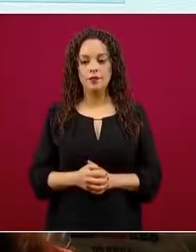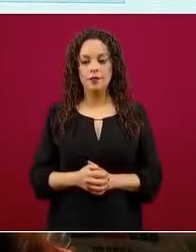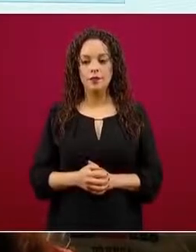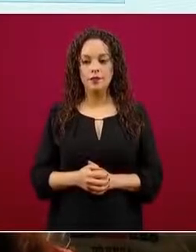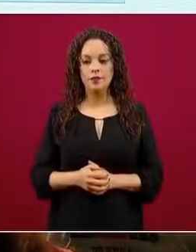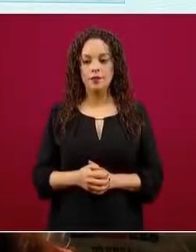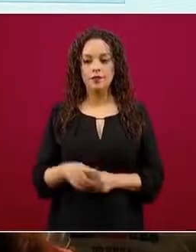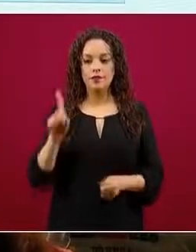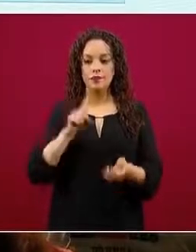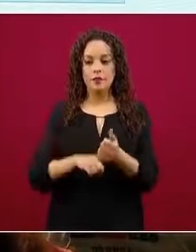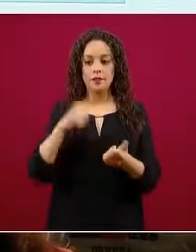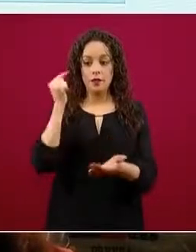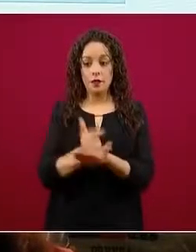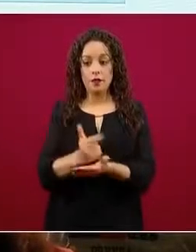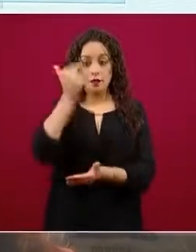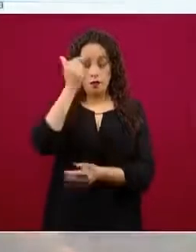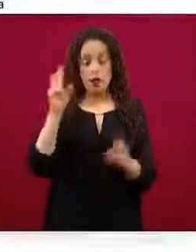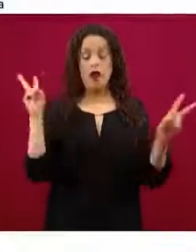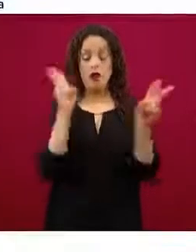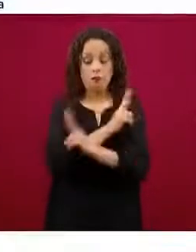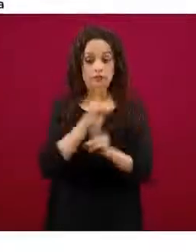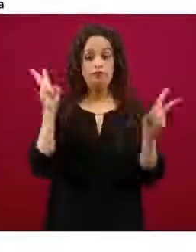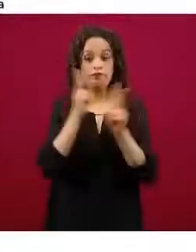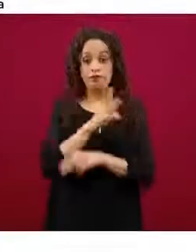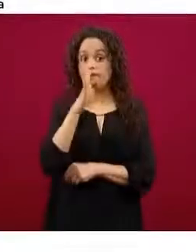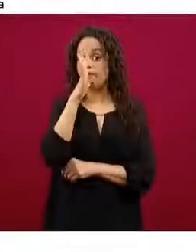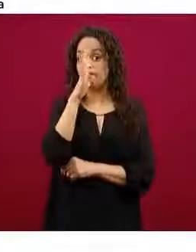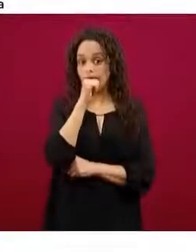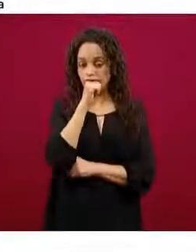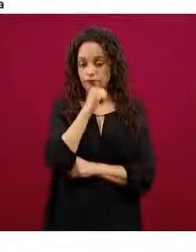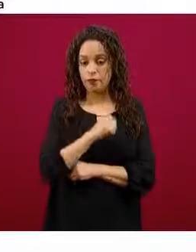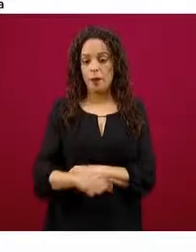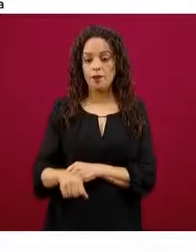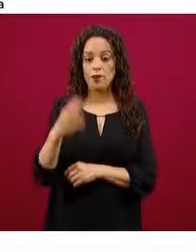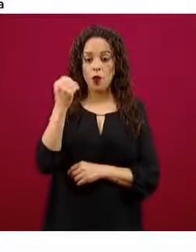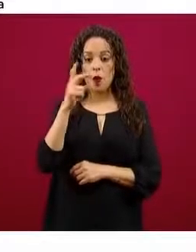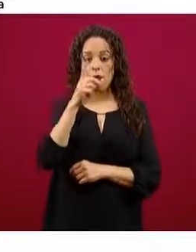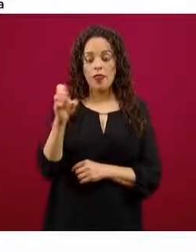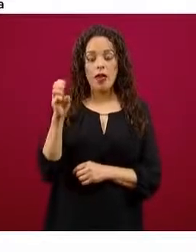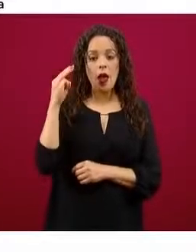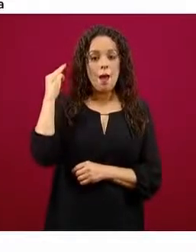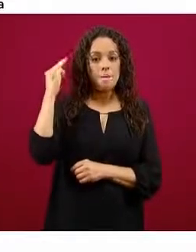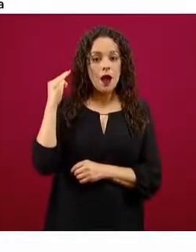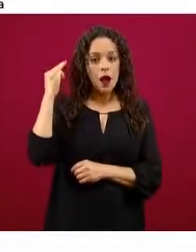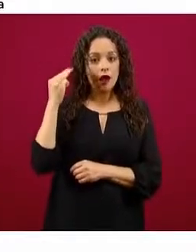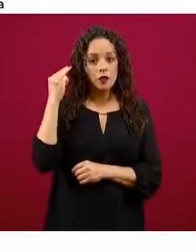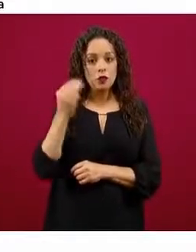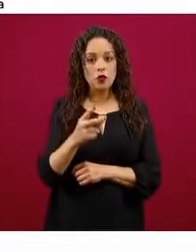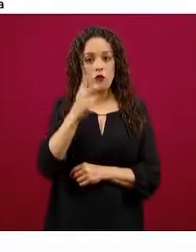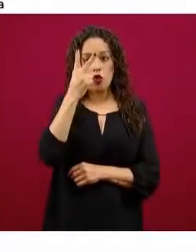grave. Desde el día 9 de marzo del 2020 se notificó el primer caso.